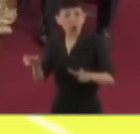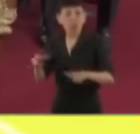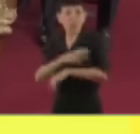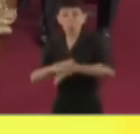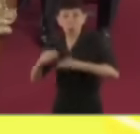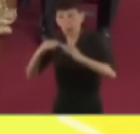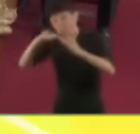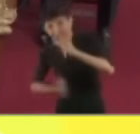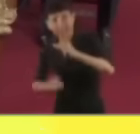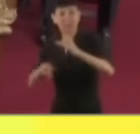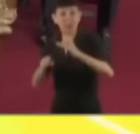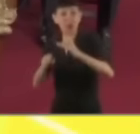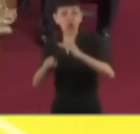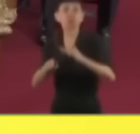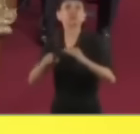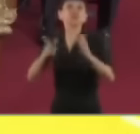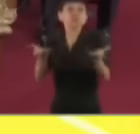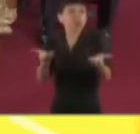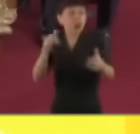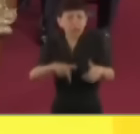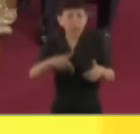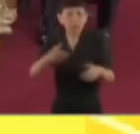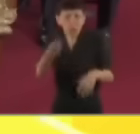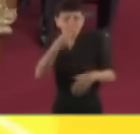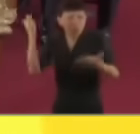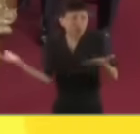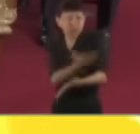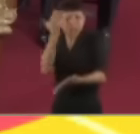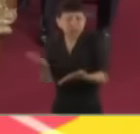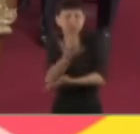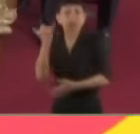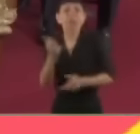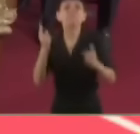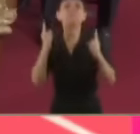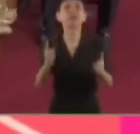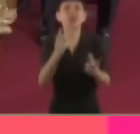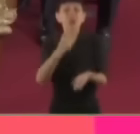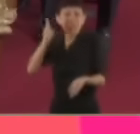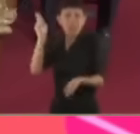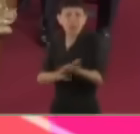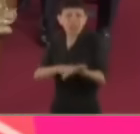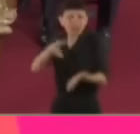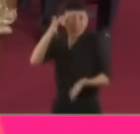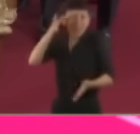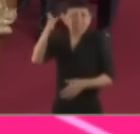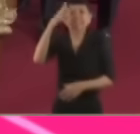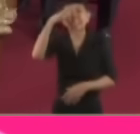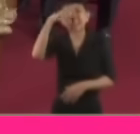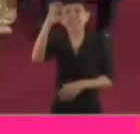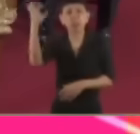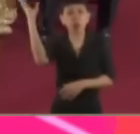Bueno, ¿cómo? Diego, hacele después la pregunta. Sobre el DNU, a ver cuándo vas, cómo vamos. Sobre el